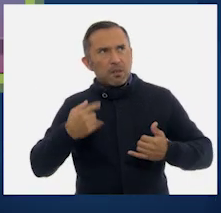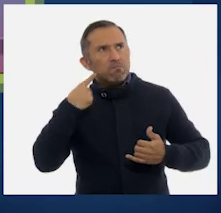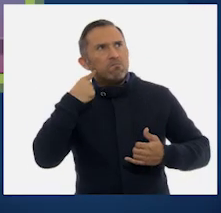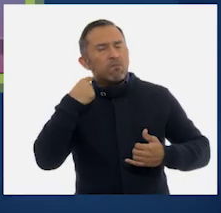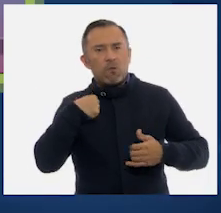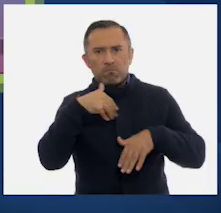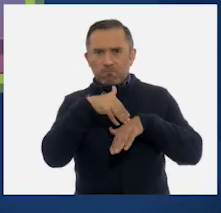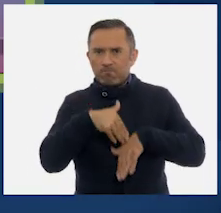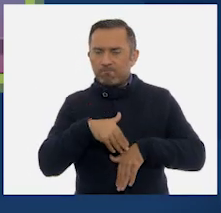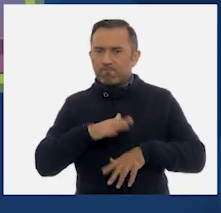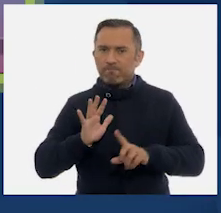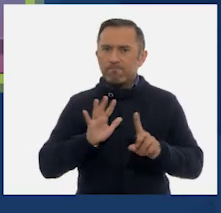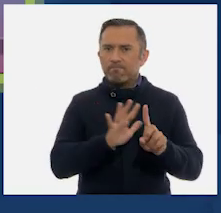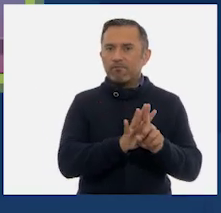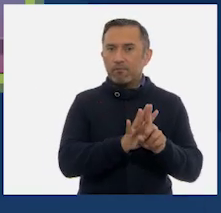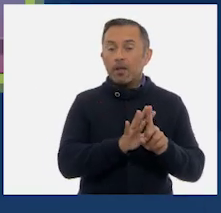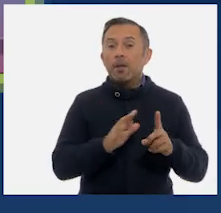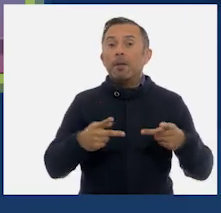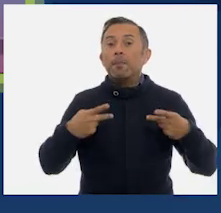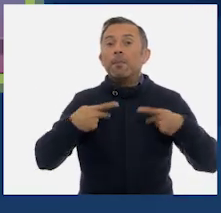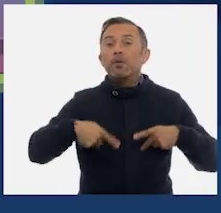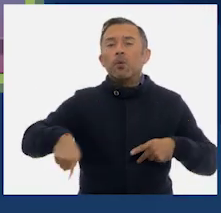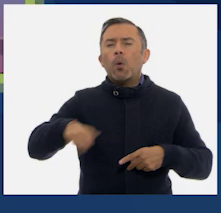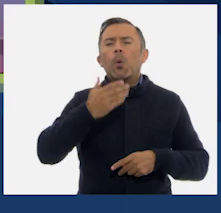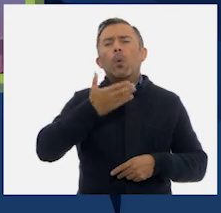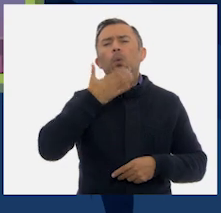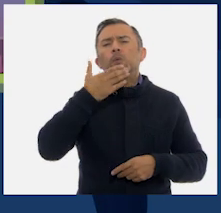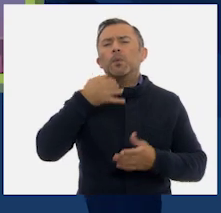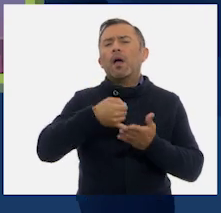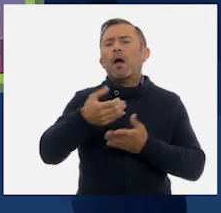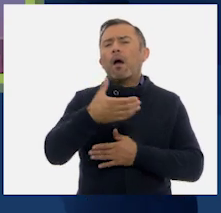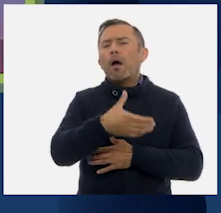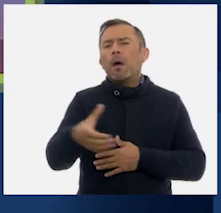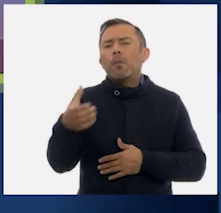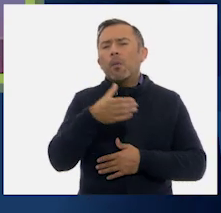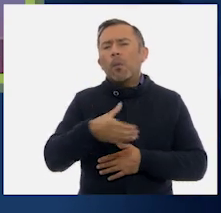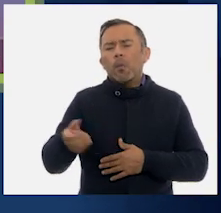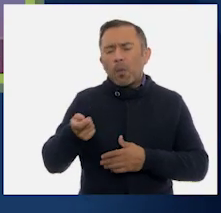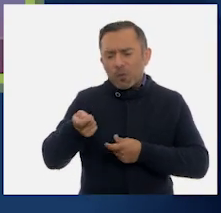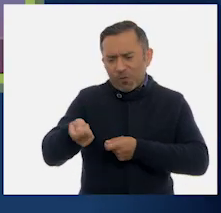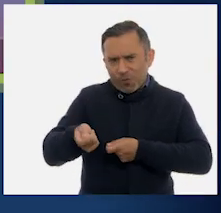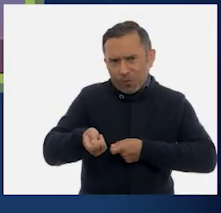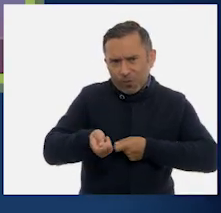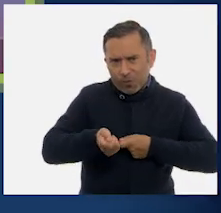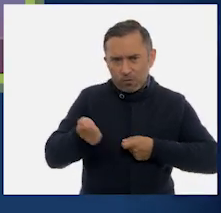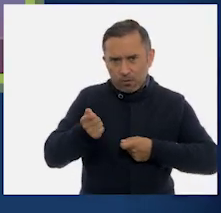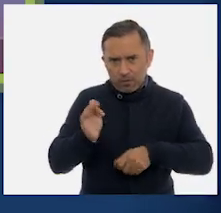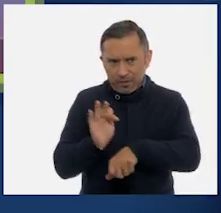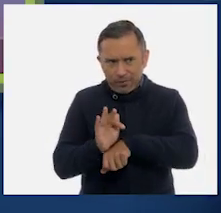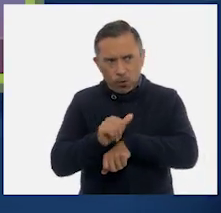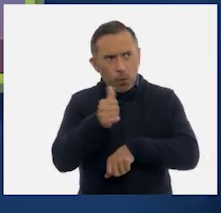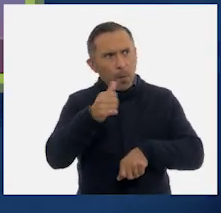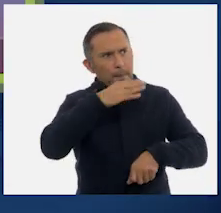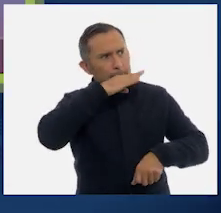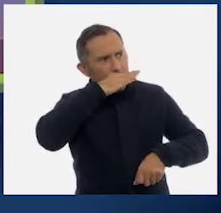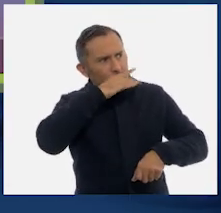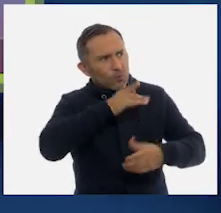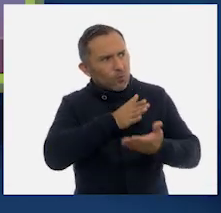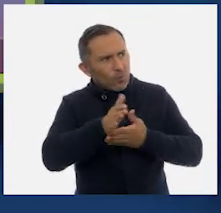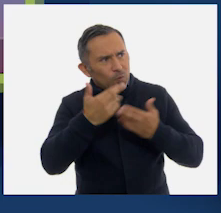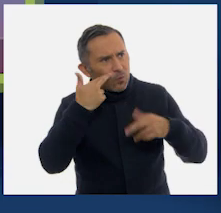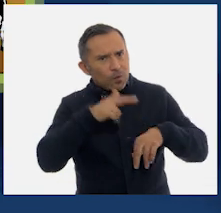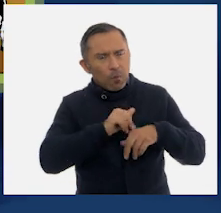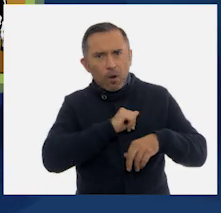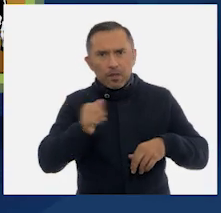Y los hombres, acostumbrados a la vida armada del campo, donde a tiros se defiende una milpa contra los ladrones de elotes, a tiros se disputa un